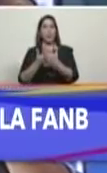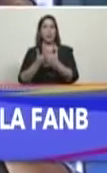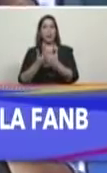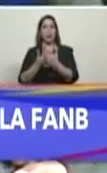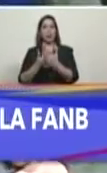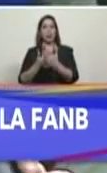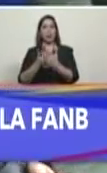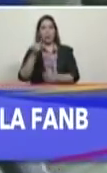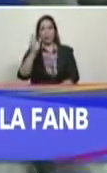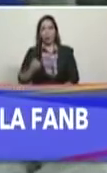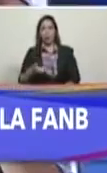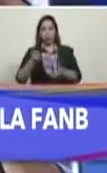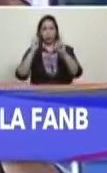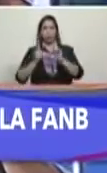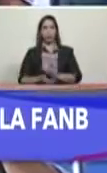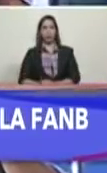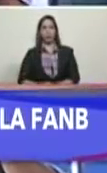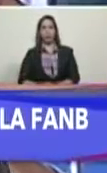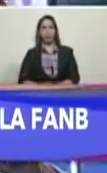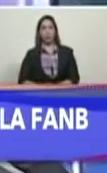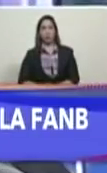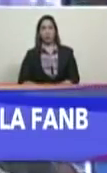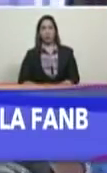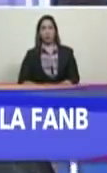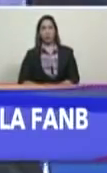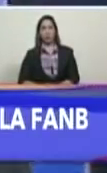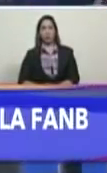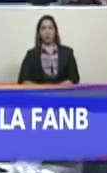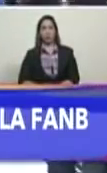personal. Autorizado. A la de RI.